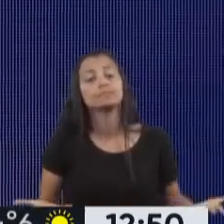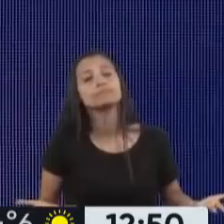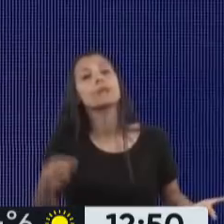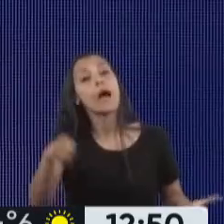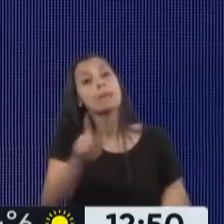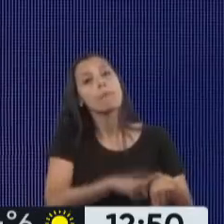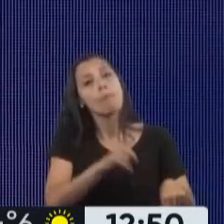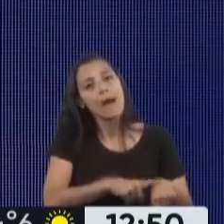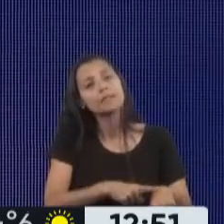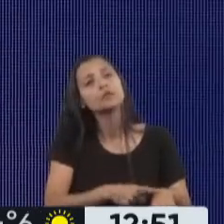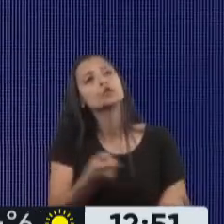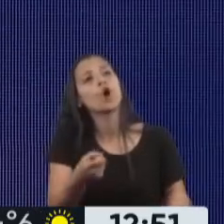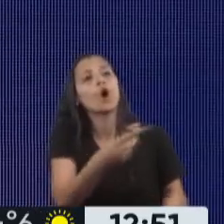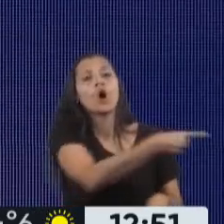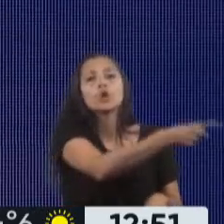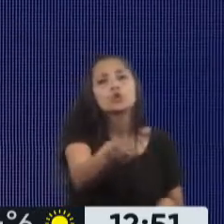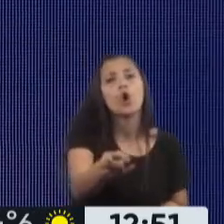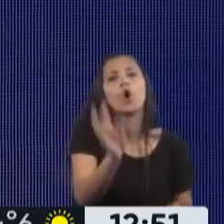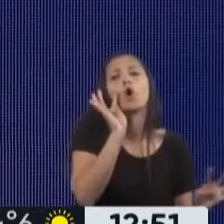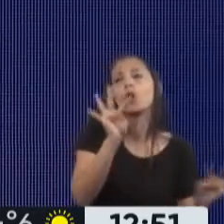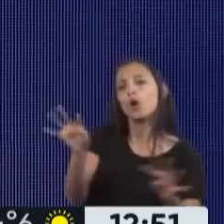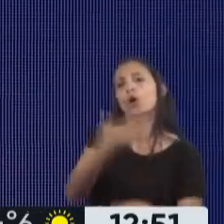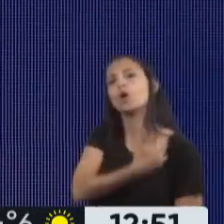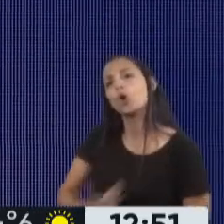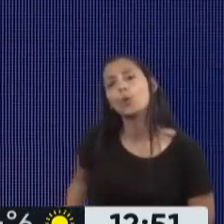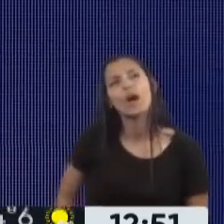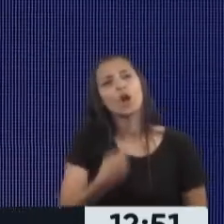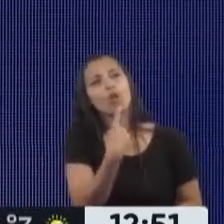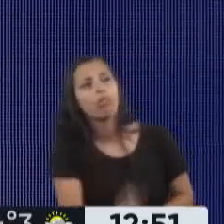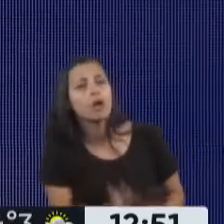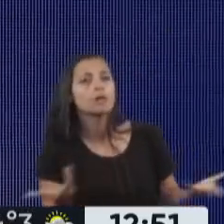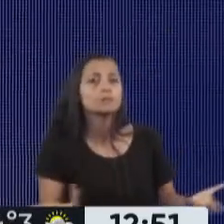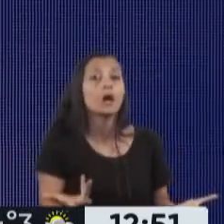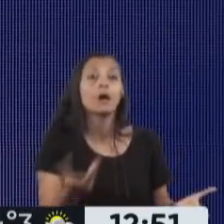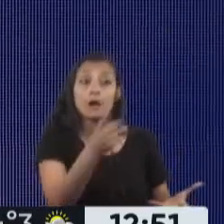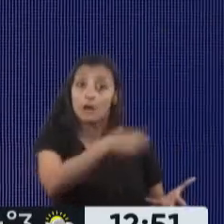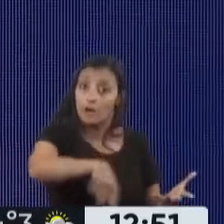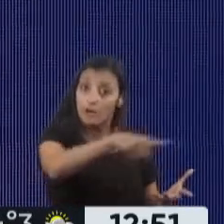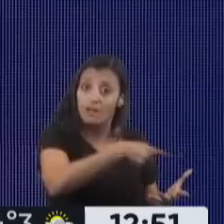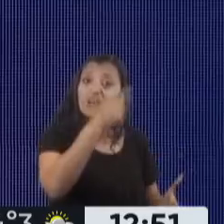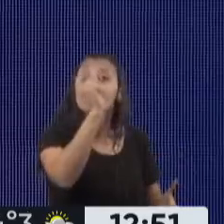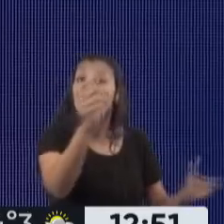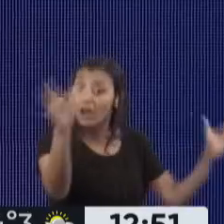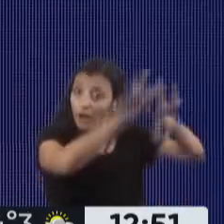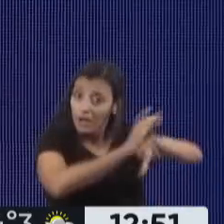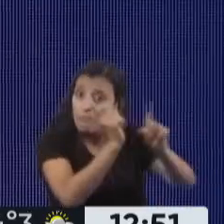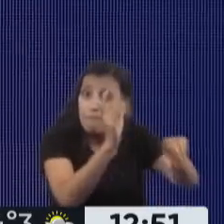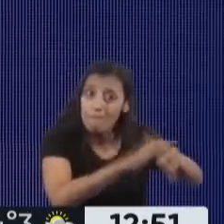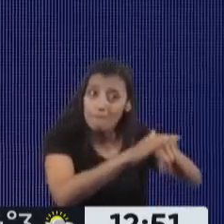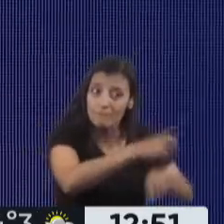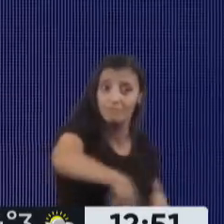Ahí empezaron a cuestionar sobre la calidad en lugar de reconocer que se equivocaron los econochantas mandriles,